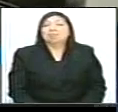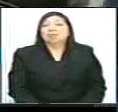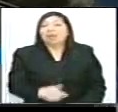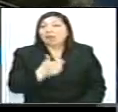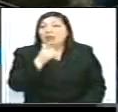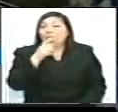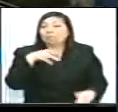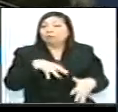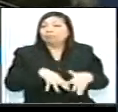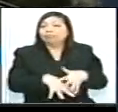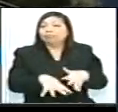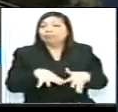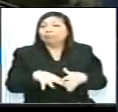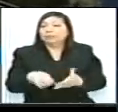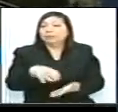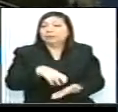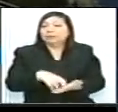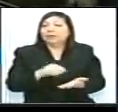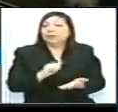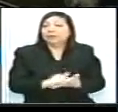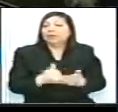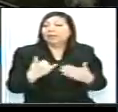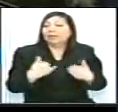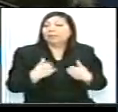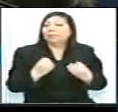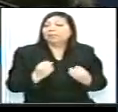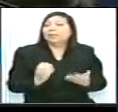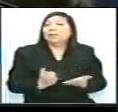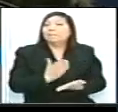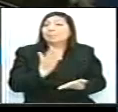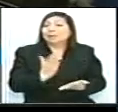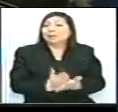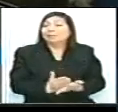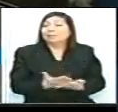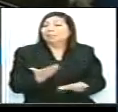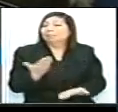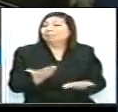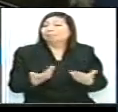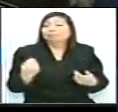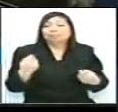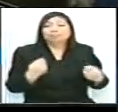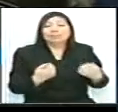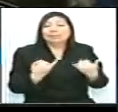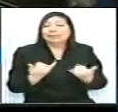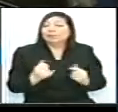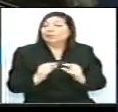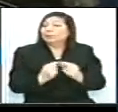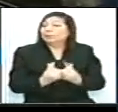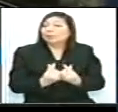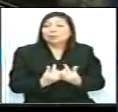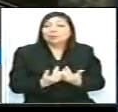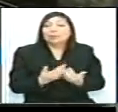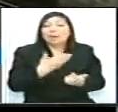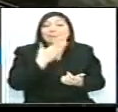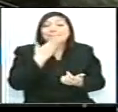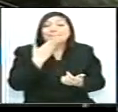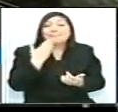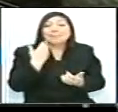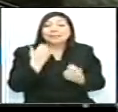agua y desagüe para los poblados que aún tenemos problemas, a pesar de que la inversión en estos sectores ha